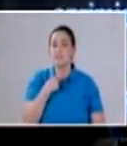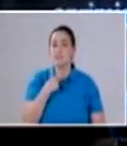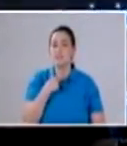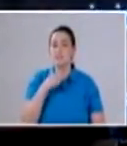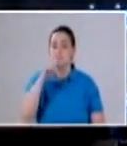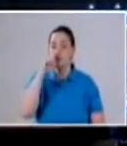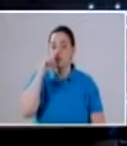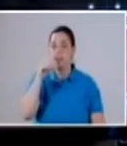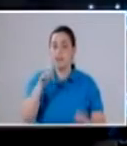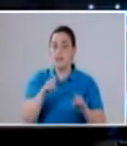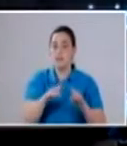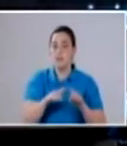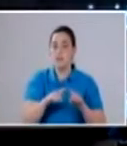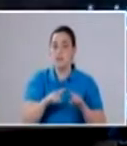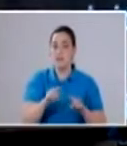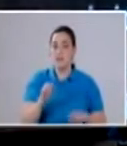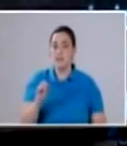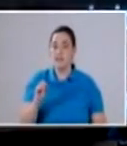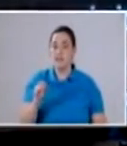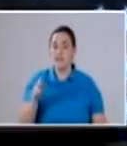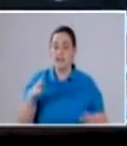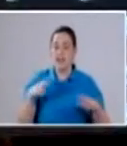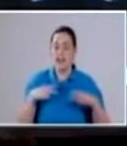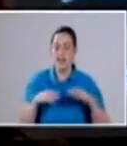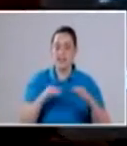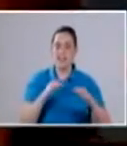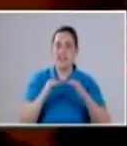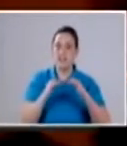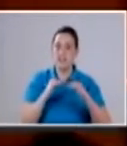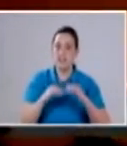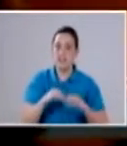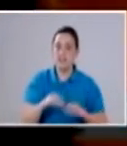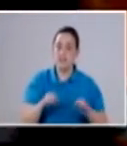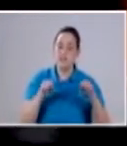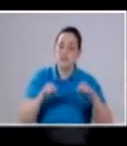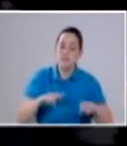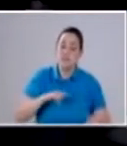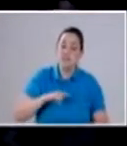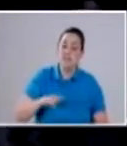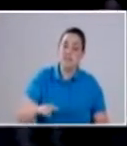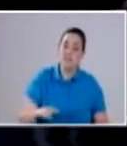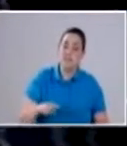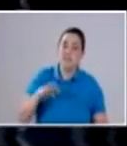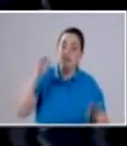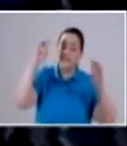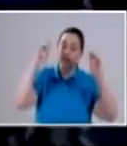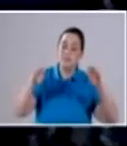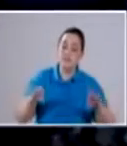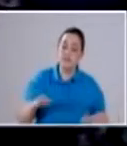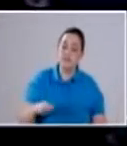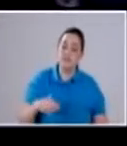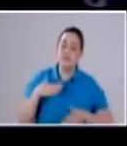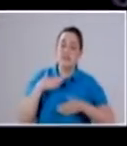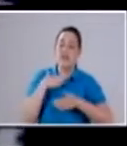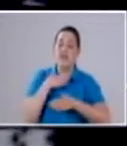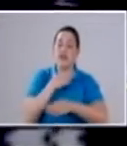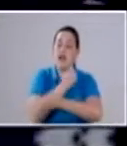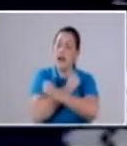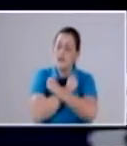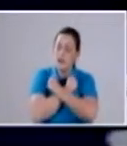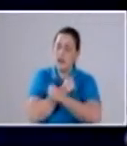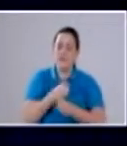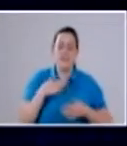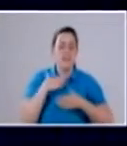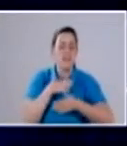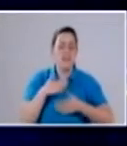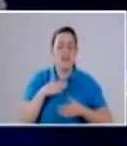sino que hay que accionar. Porque podría ser que la persona amada le agrade, le